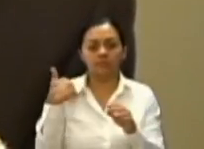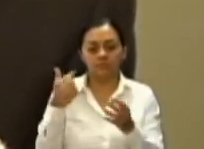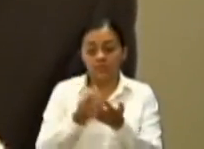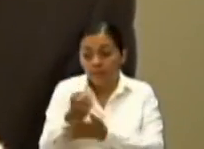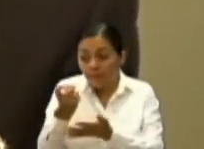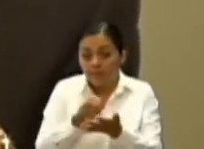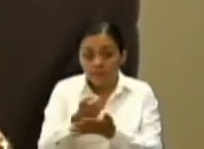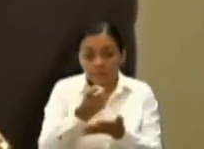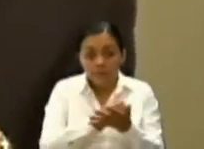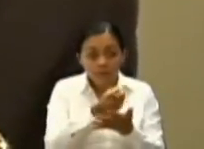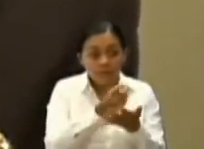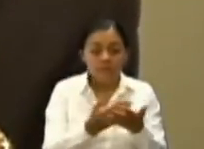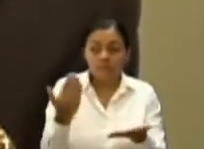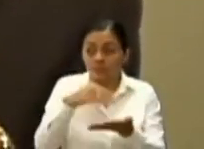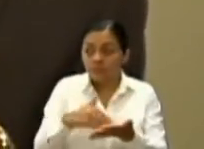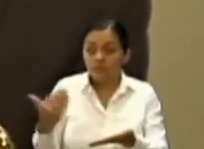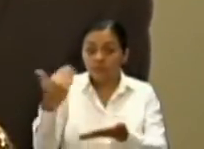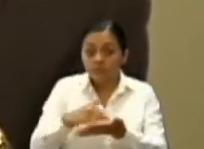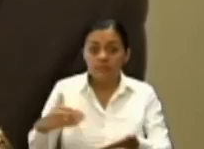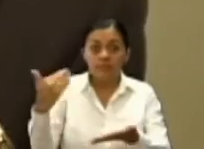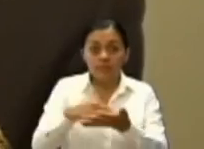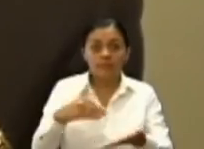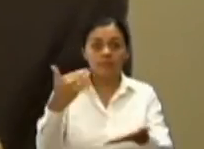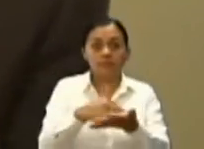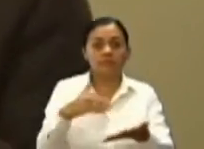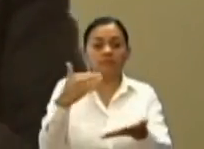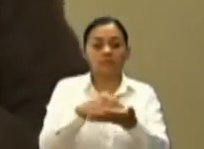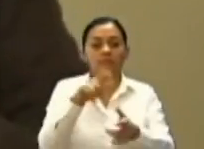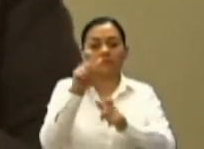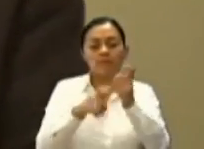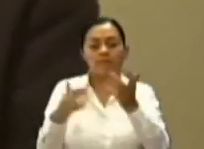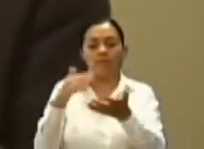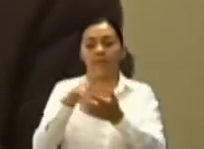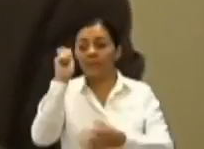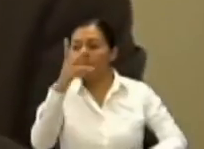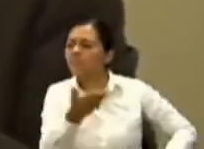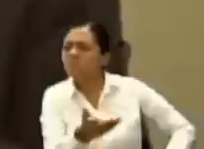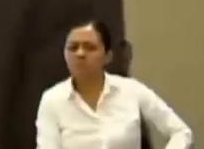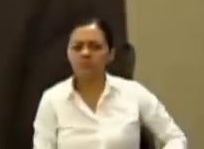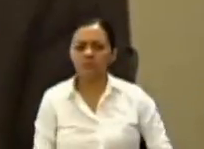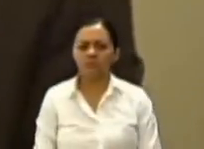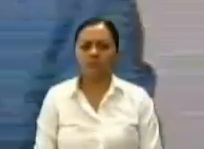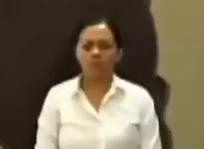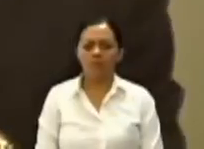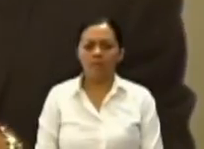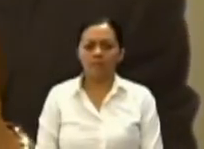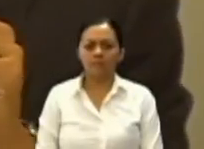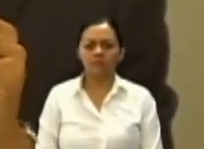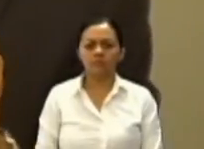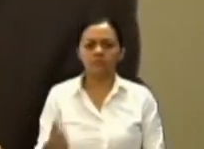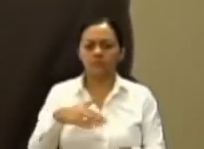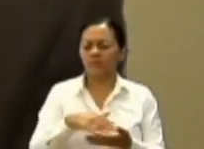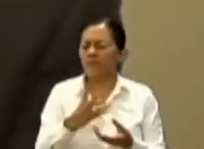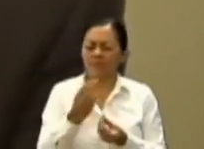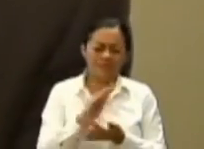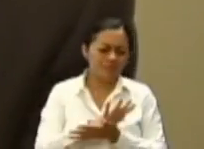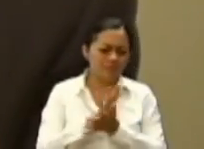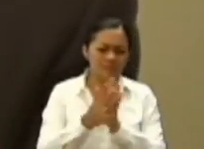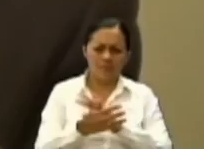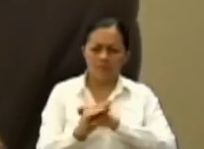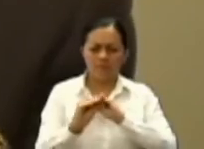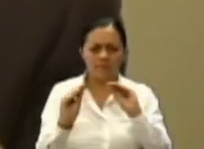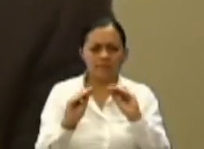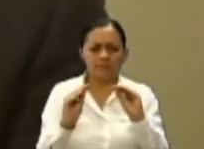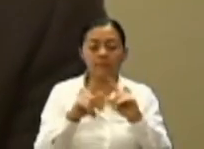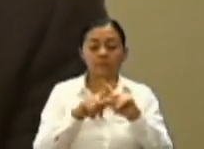en inglés no lo repiten una y otra vez la entrevista y qué opina de esto para generar incertidumbre eso no existe compañero